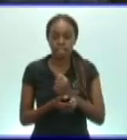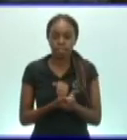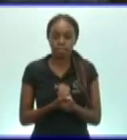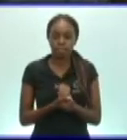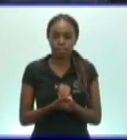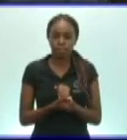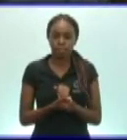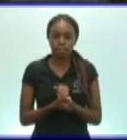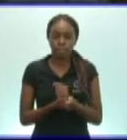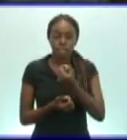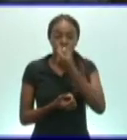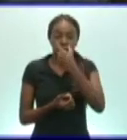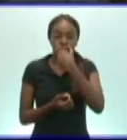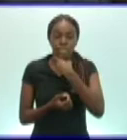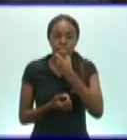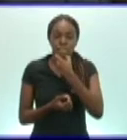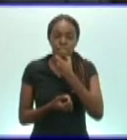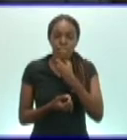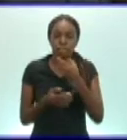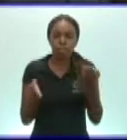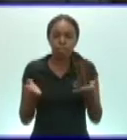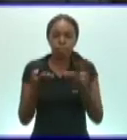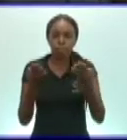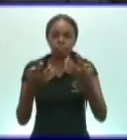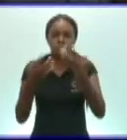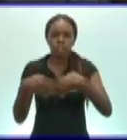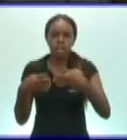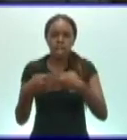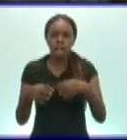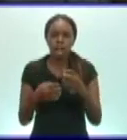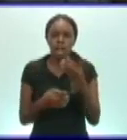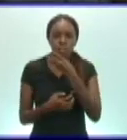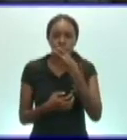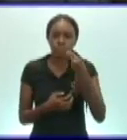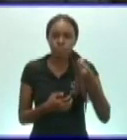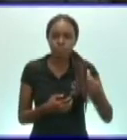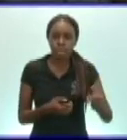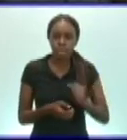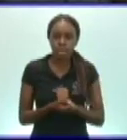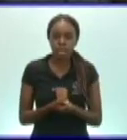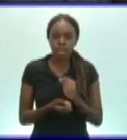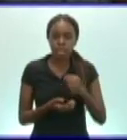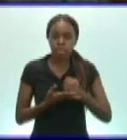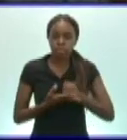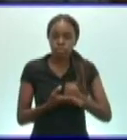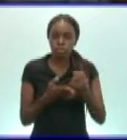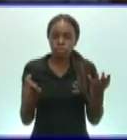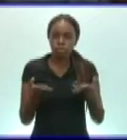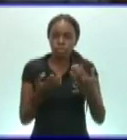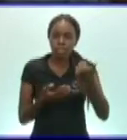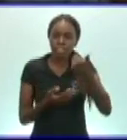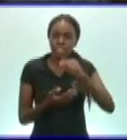Evidentemente, Céspedes comienza a fomentar la industria azucarera y esto conllevó a que aumentara hasta 10